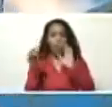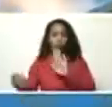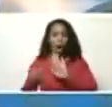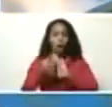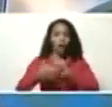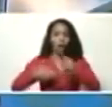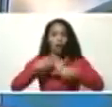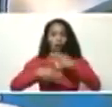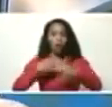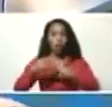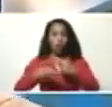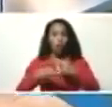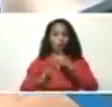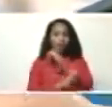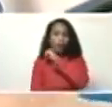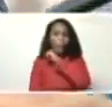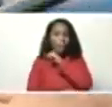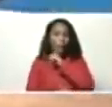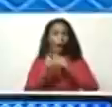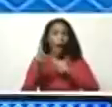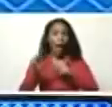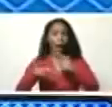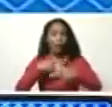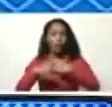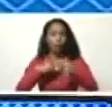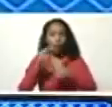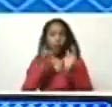contrarrevolución fascista a la revolución de abril.